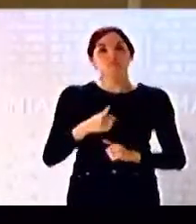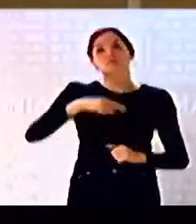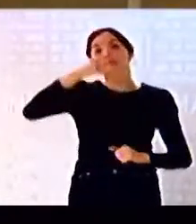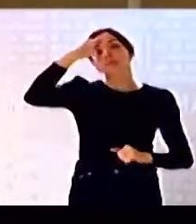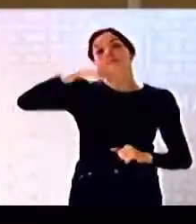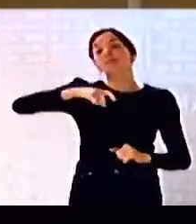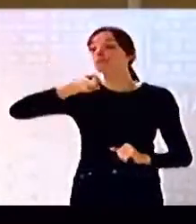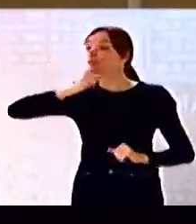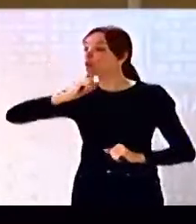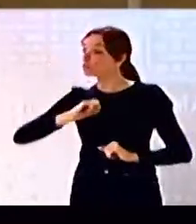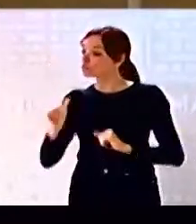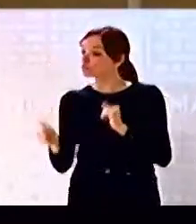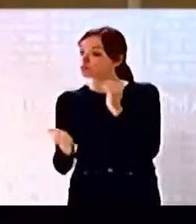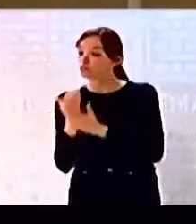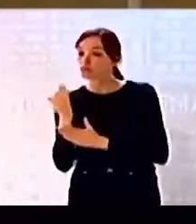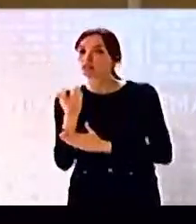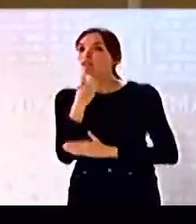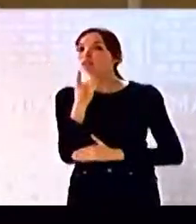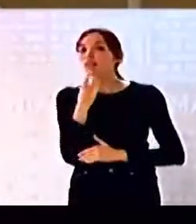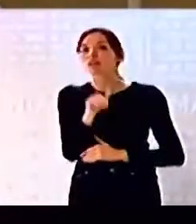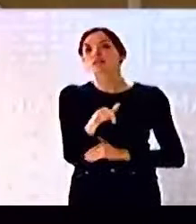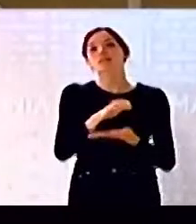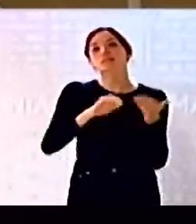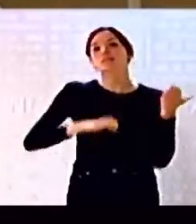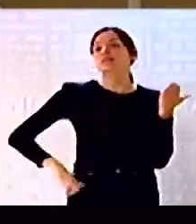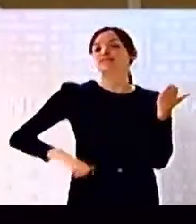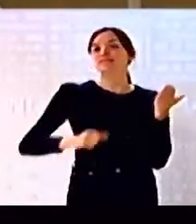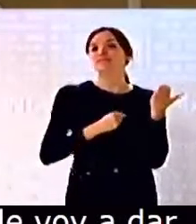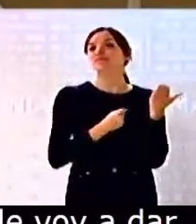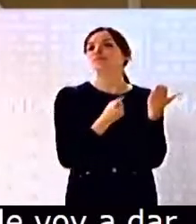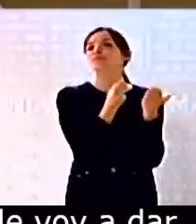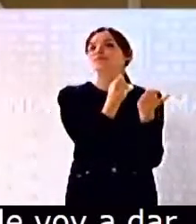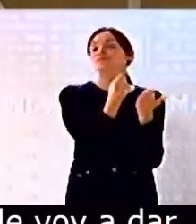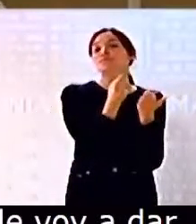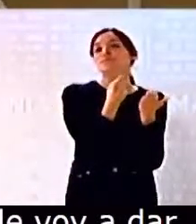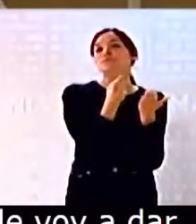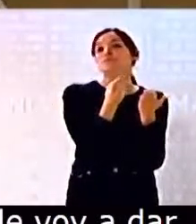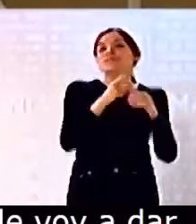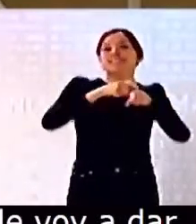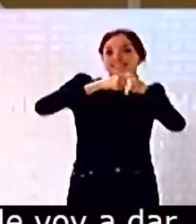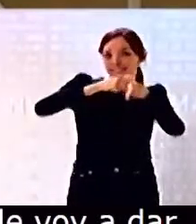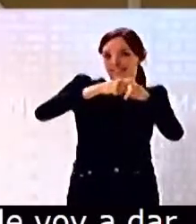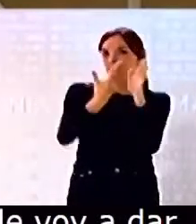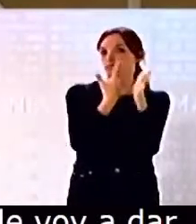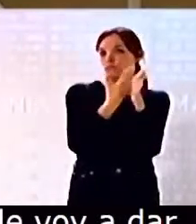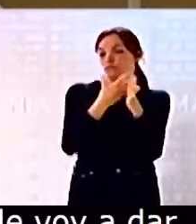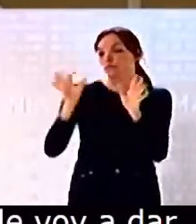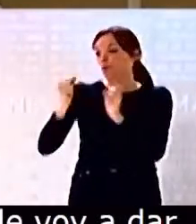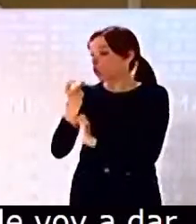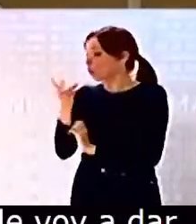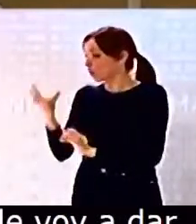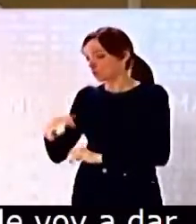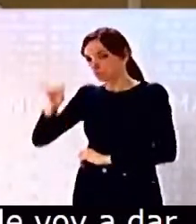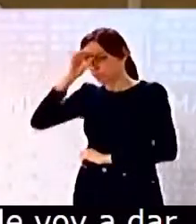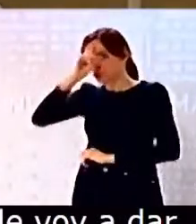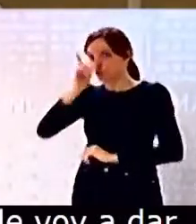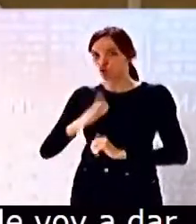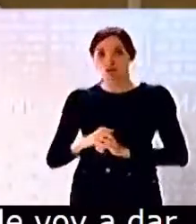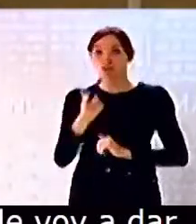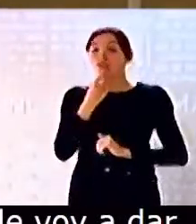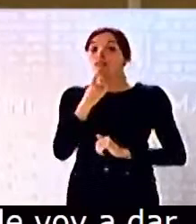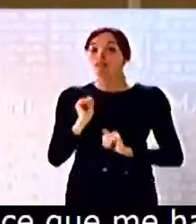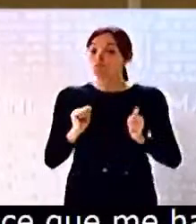avance que me han dado, que es un avance cualitativo, no cuantitativo, que las cosas han ido razonablemente bien en los